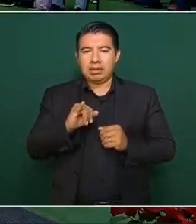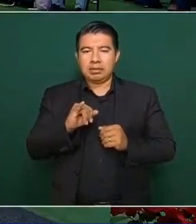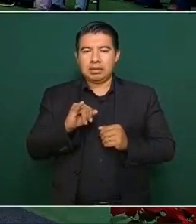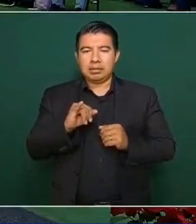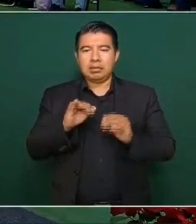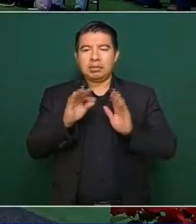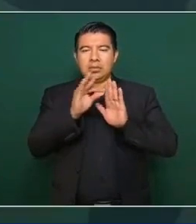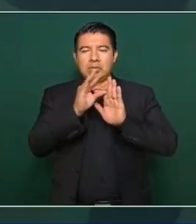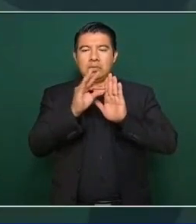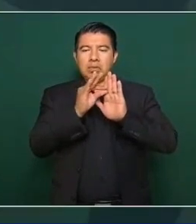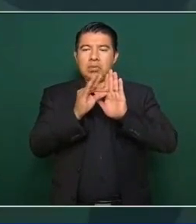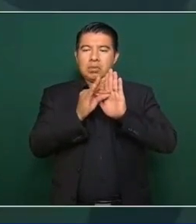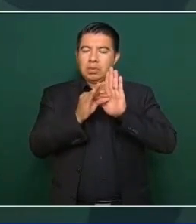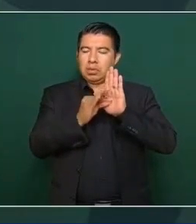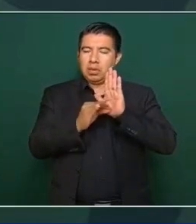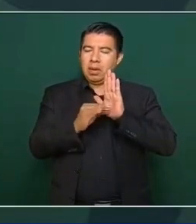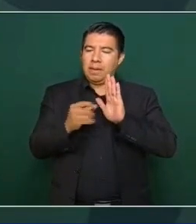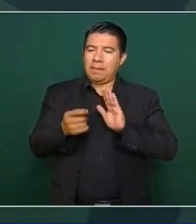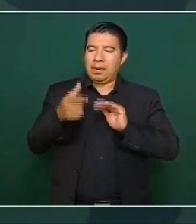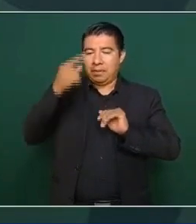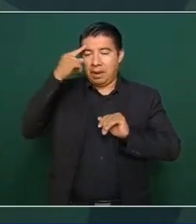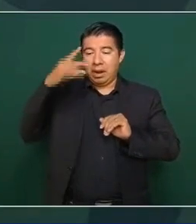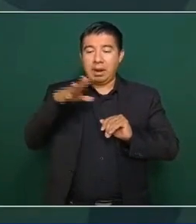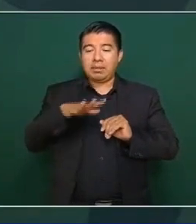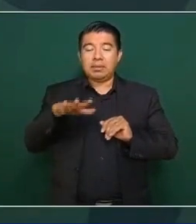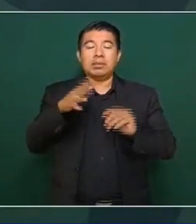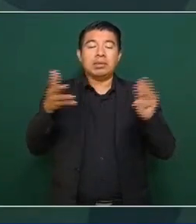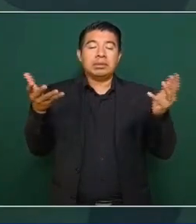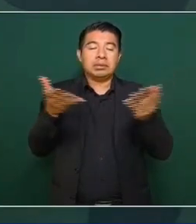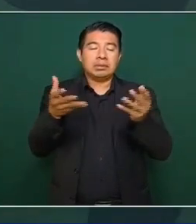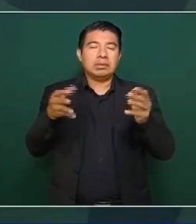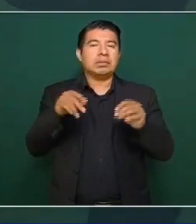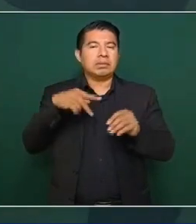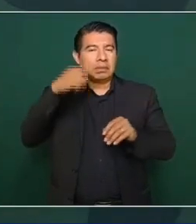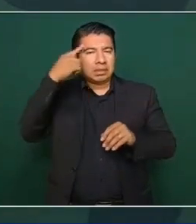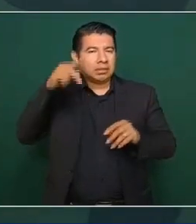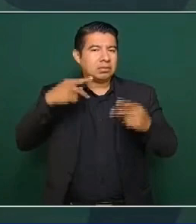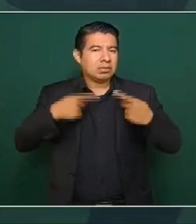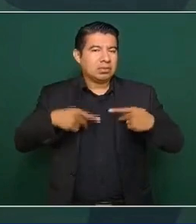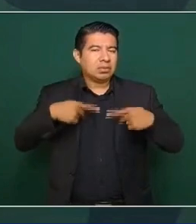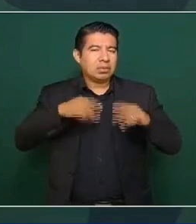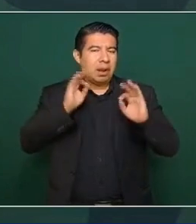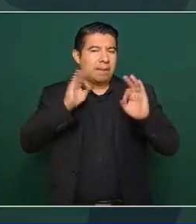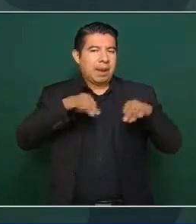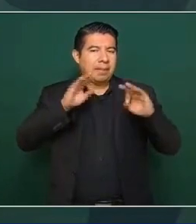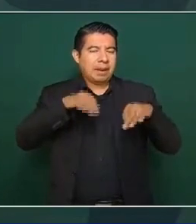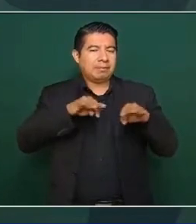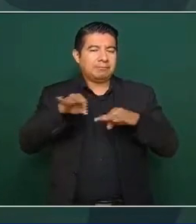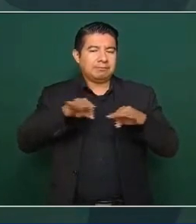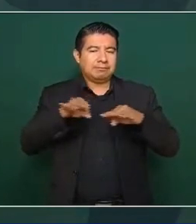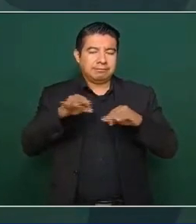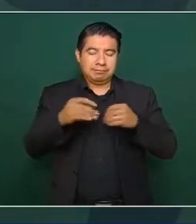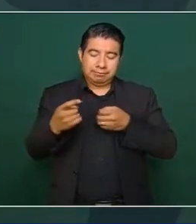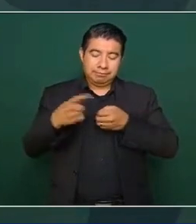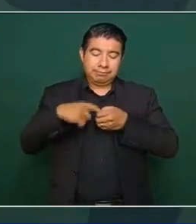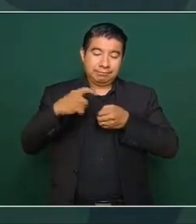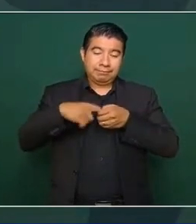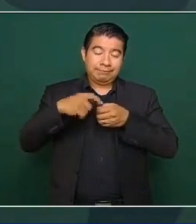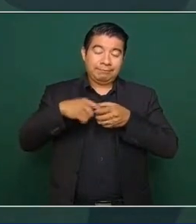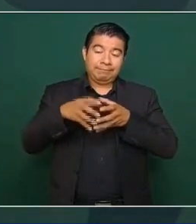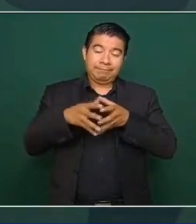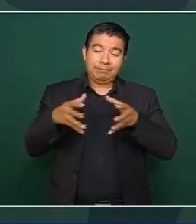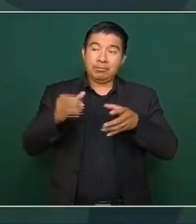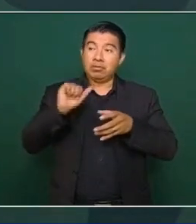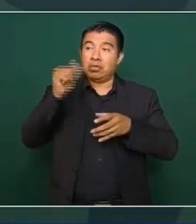primeros lugares en creación de empleos. Están llegando a trabajar